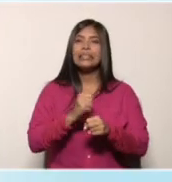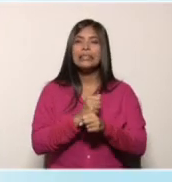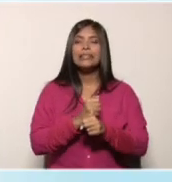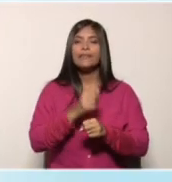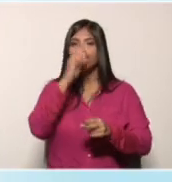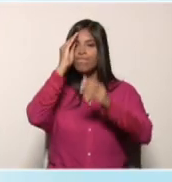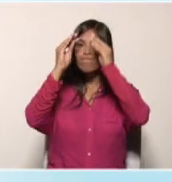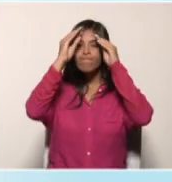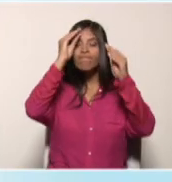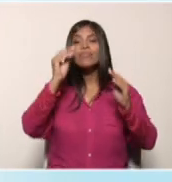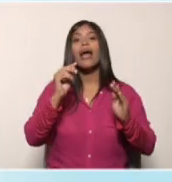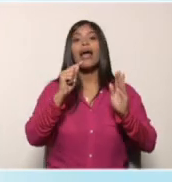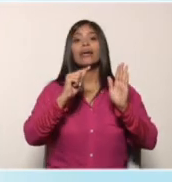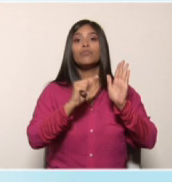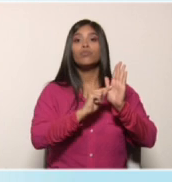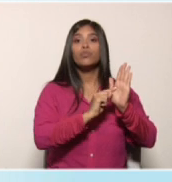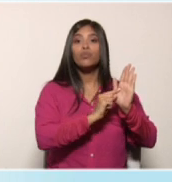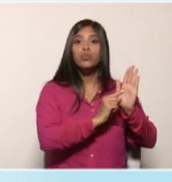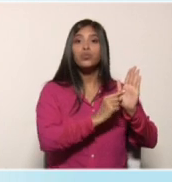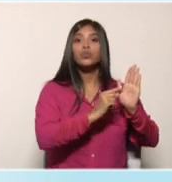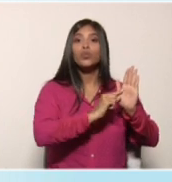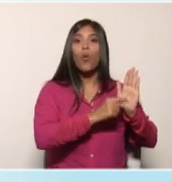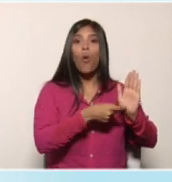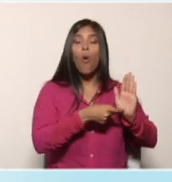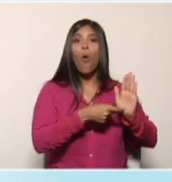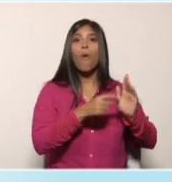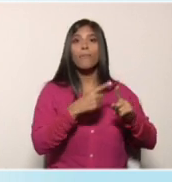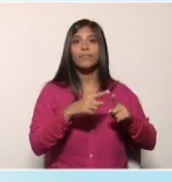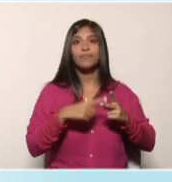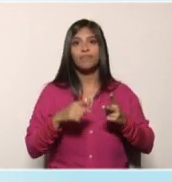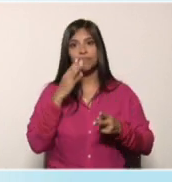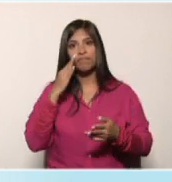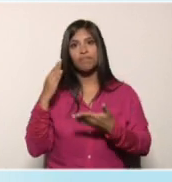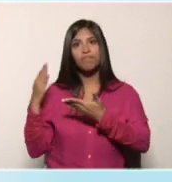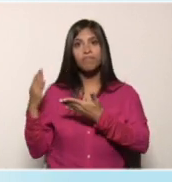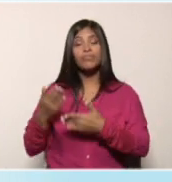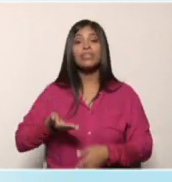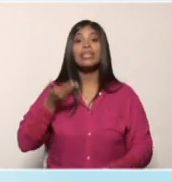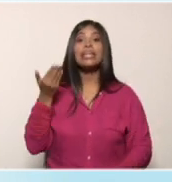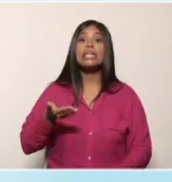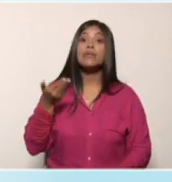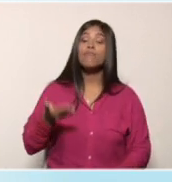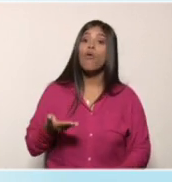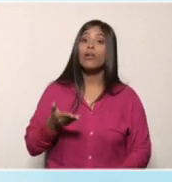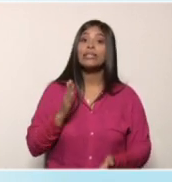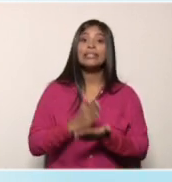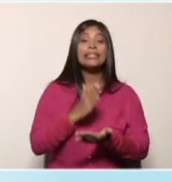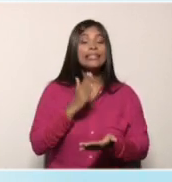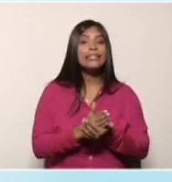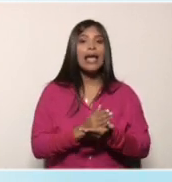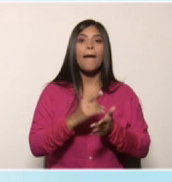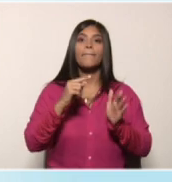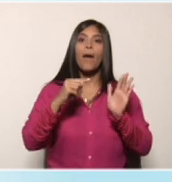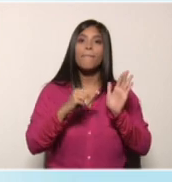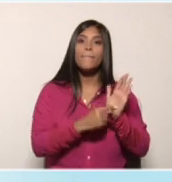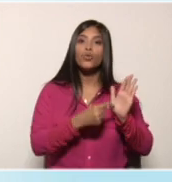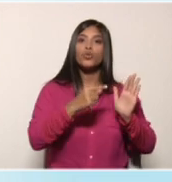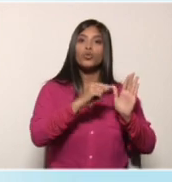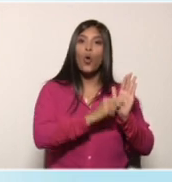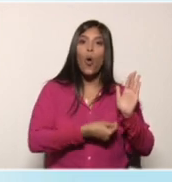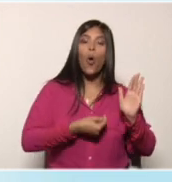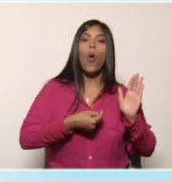puntuación. Fíjense, es muy importante que tengamos en cuenta siempre utilizar los signos de puntuación en los